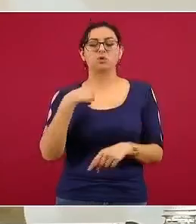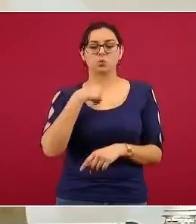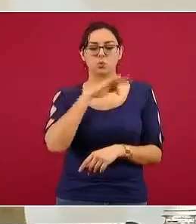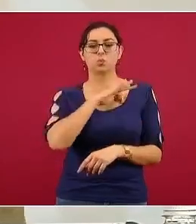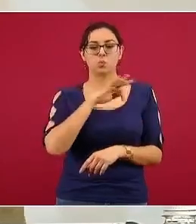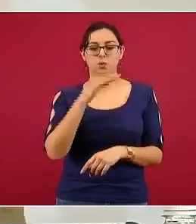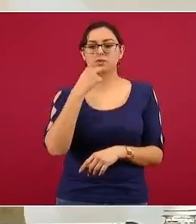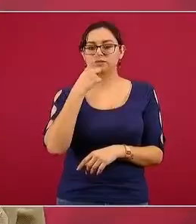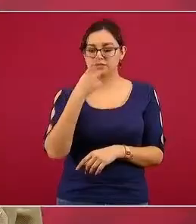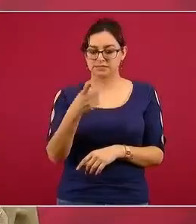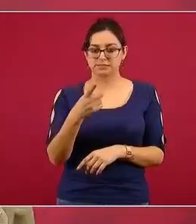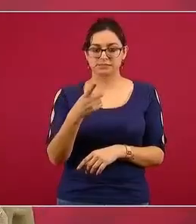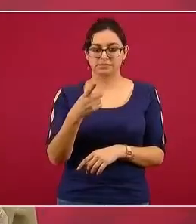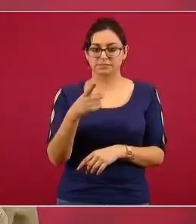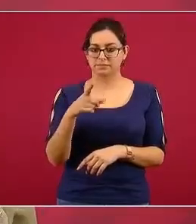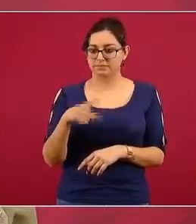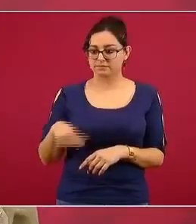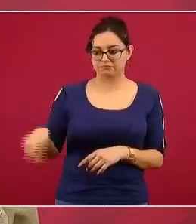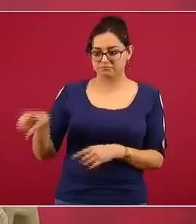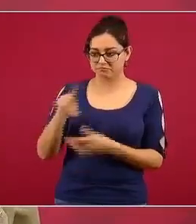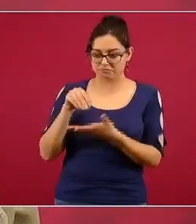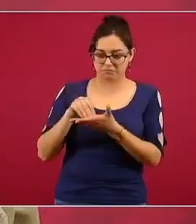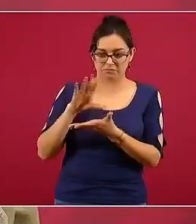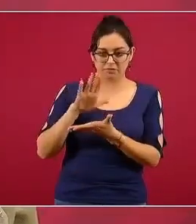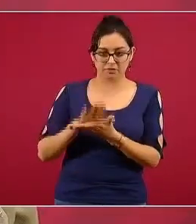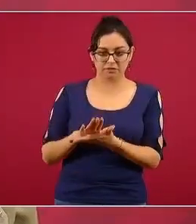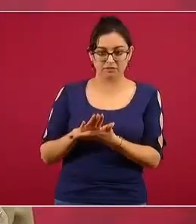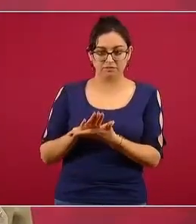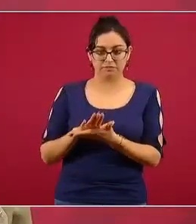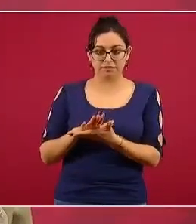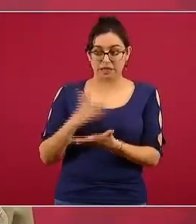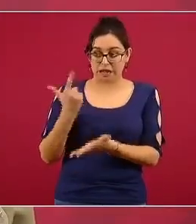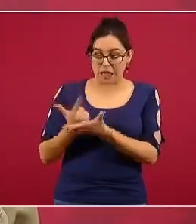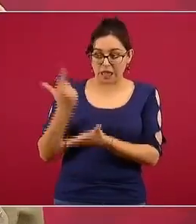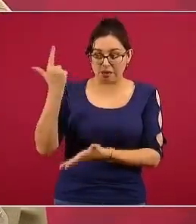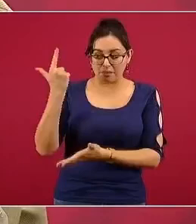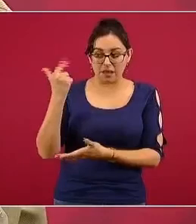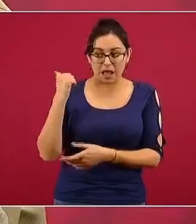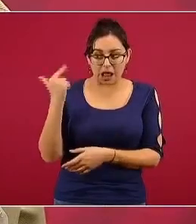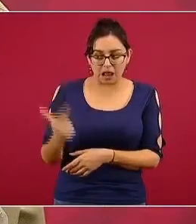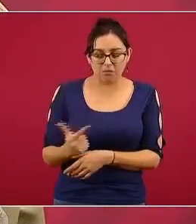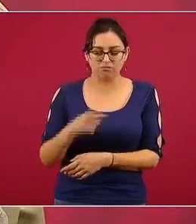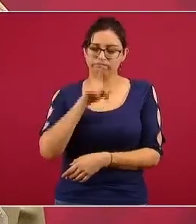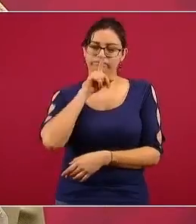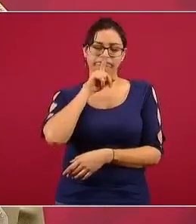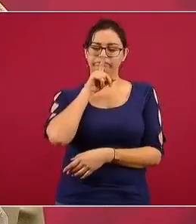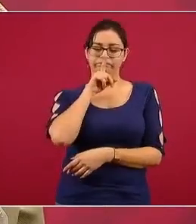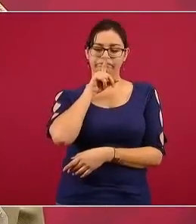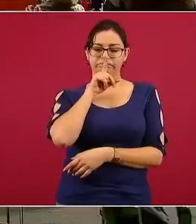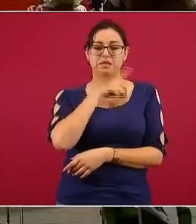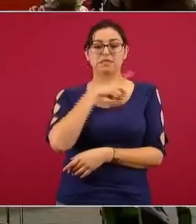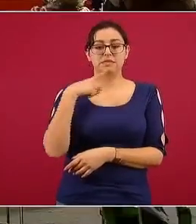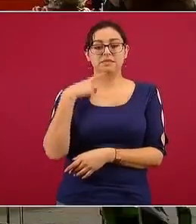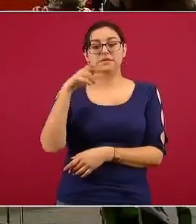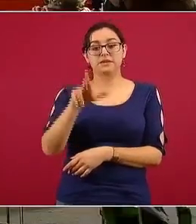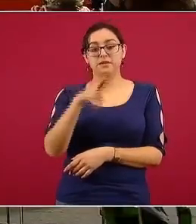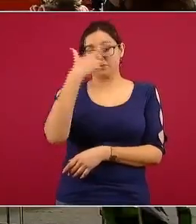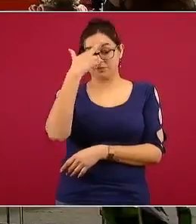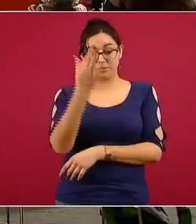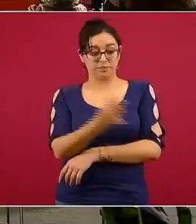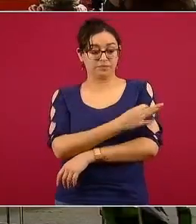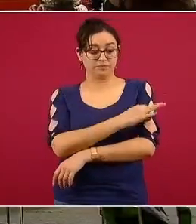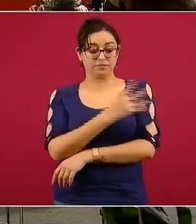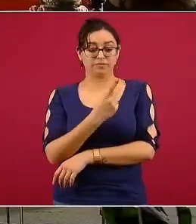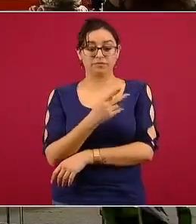lo tenemos bien registrado, es que no hay ningún dato de efecto secundario grave, ¿no? Recuerden que con la vacuna de Pfizer tal vez el